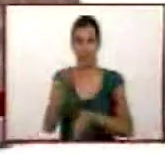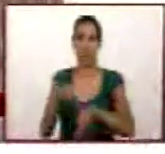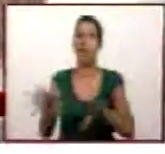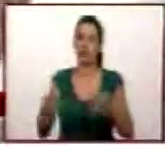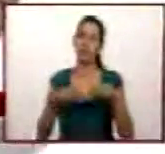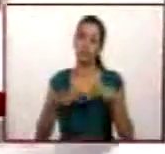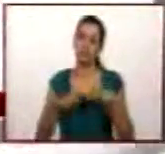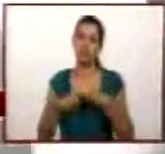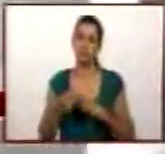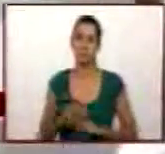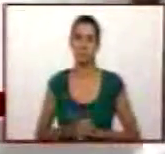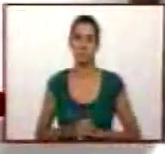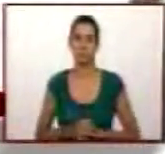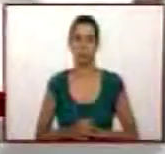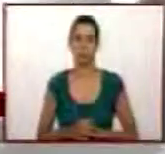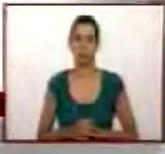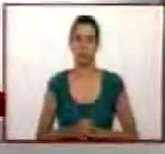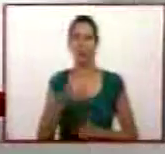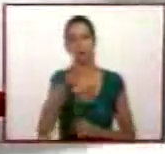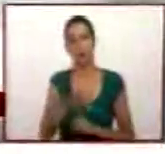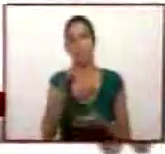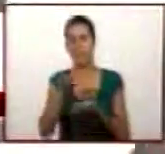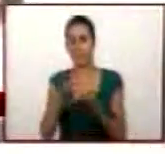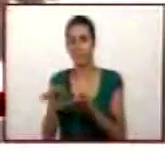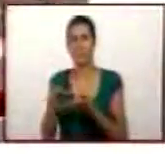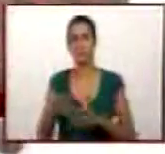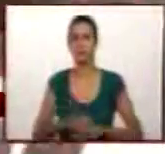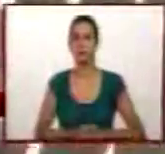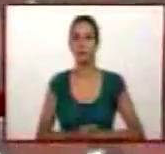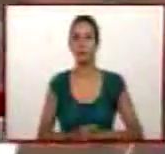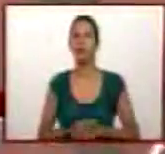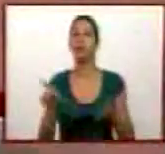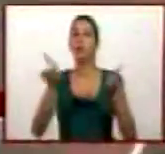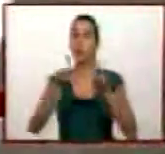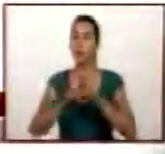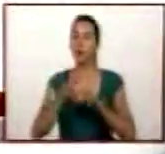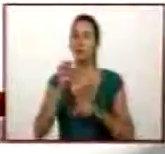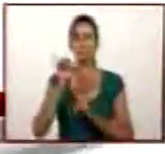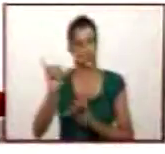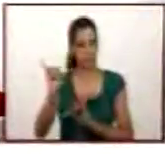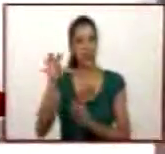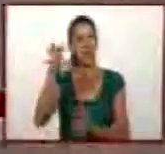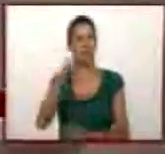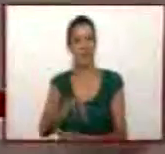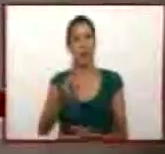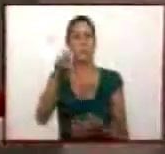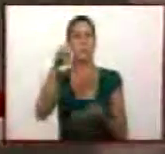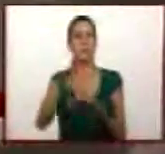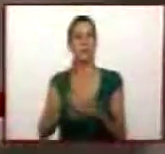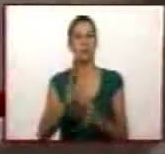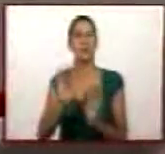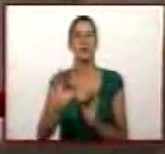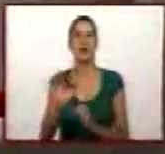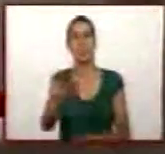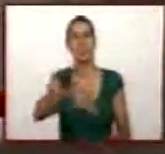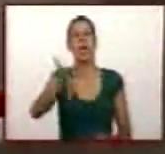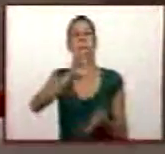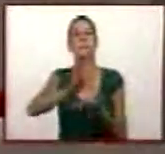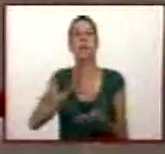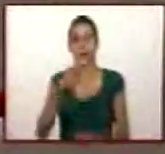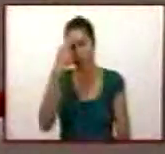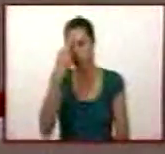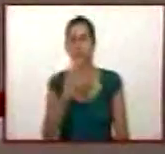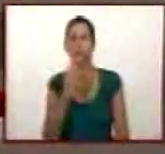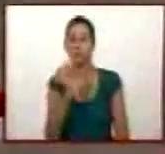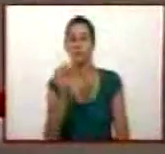tenido que asumir directamente en el Estado Miranda. Igualmente, para el Estado Miranda, especialmente para la ciudad de Los Teques, el presidente aprobó